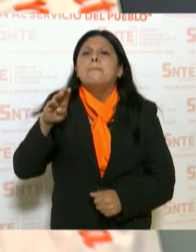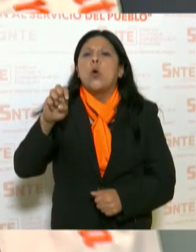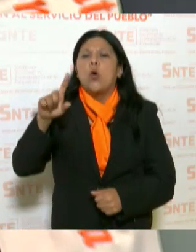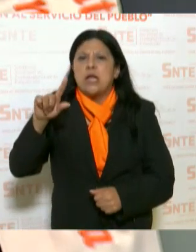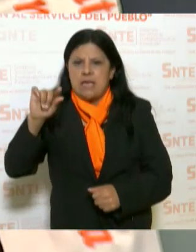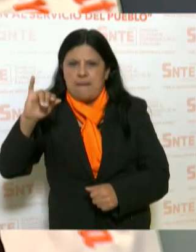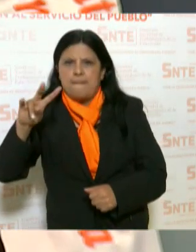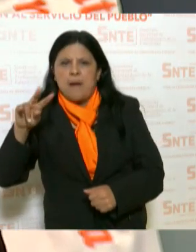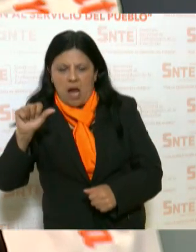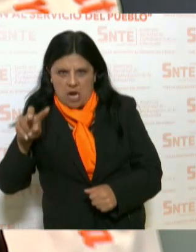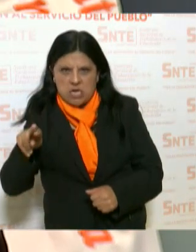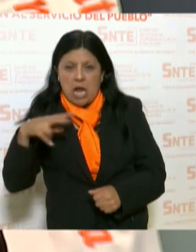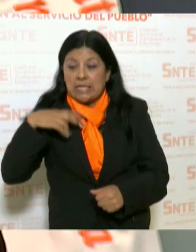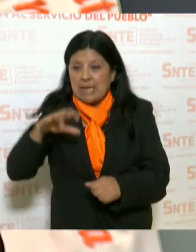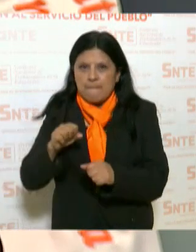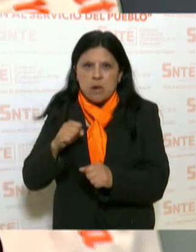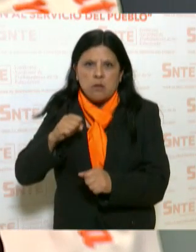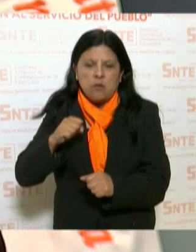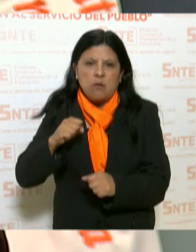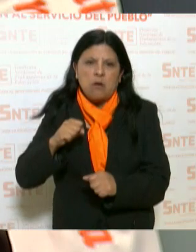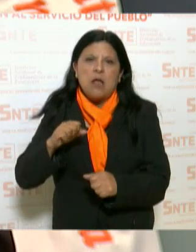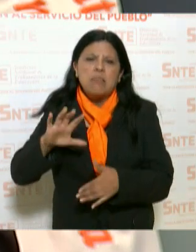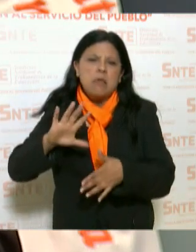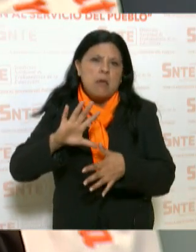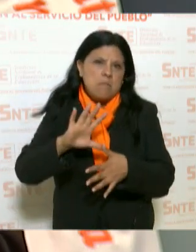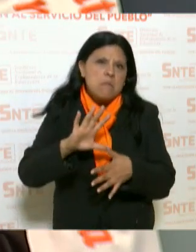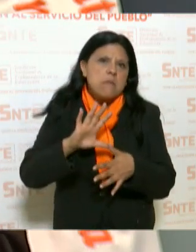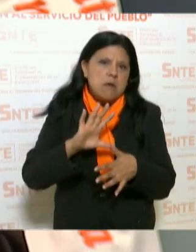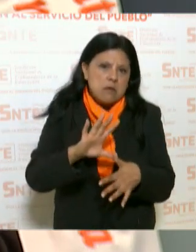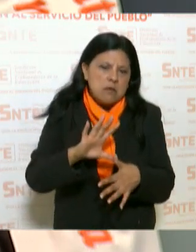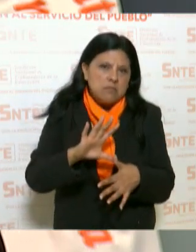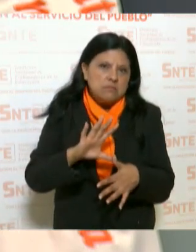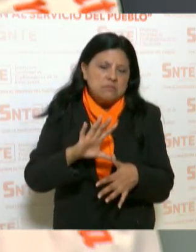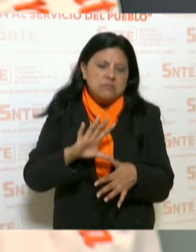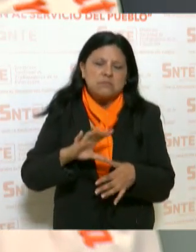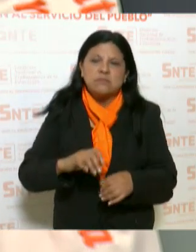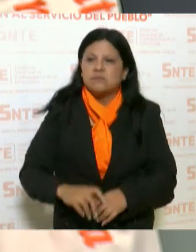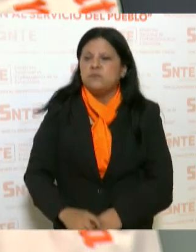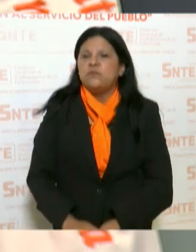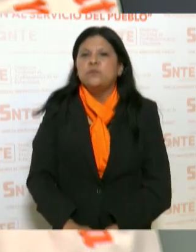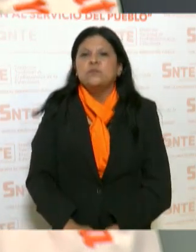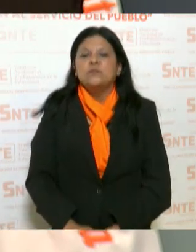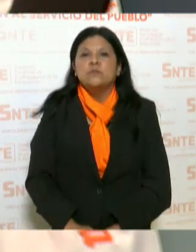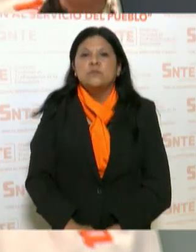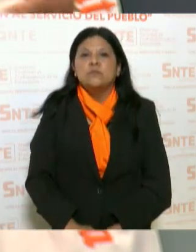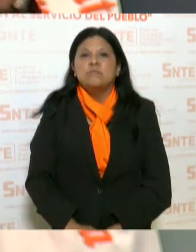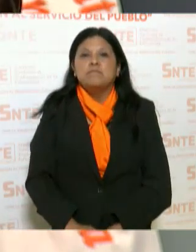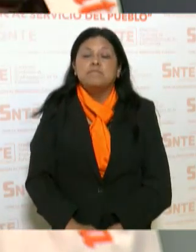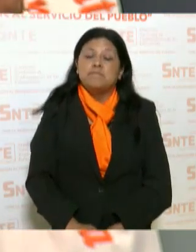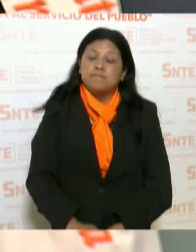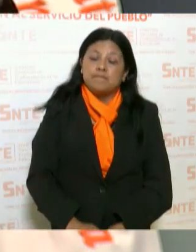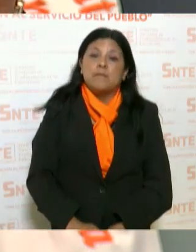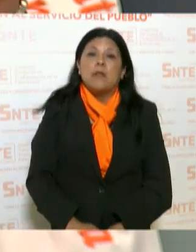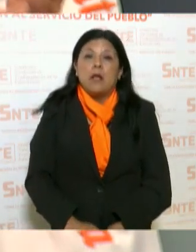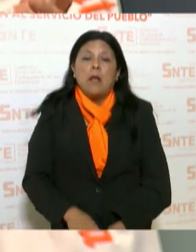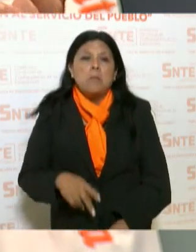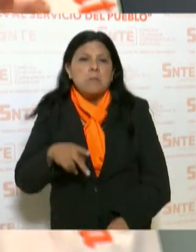el libertador de nuestra América. Y a